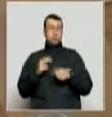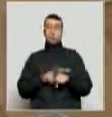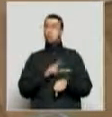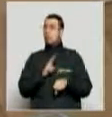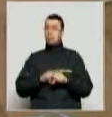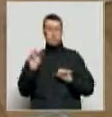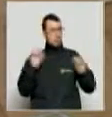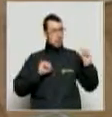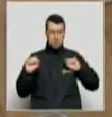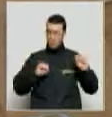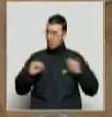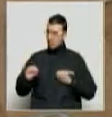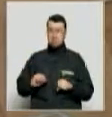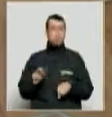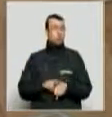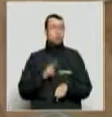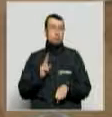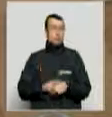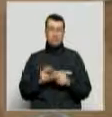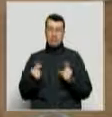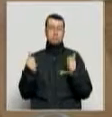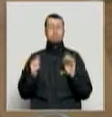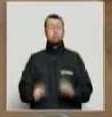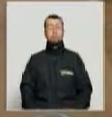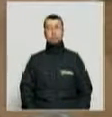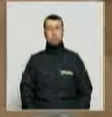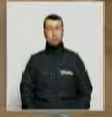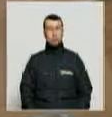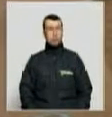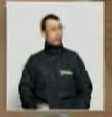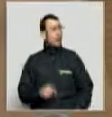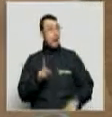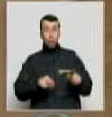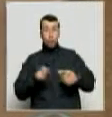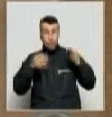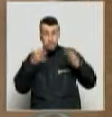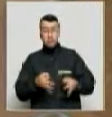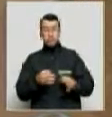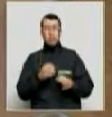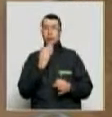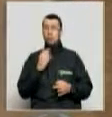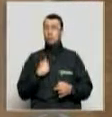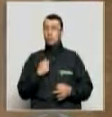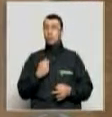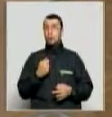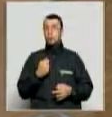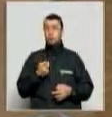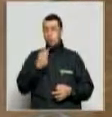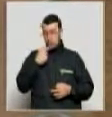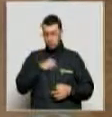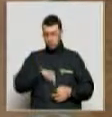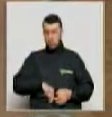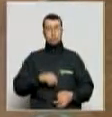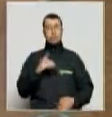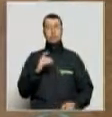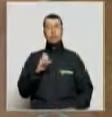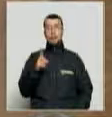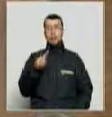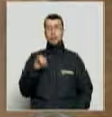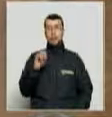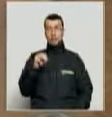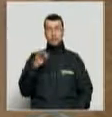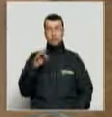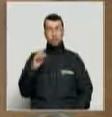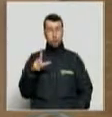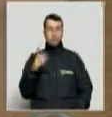a sus actividades normales sin ningún inconveniente. Hay tratamientos muy puntuales, entonces yo me quiero tomar un Desintol, es dosis única y ya. Me